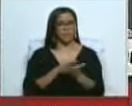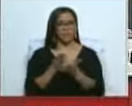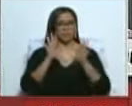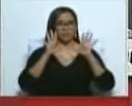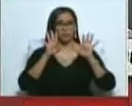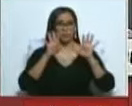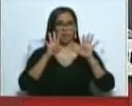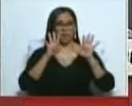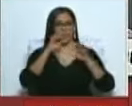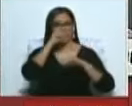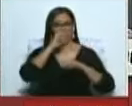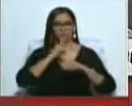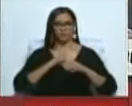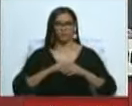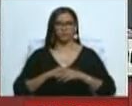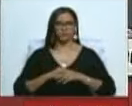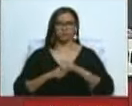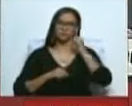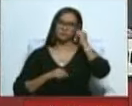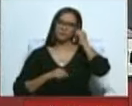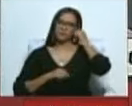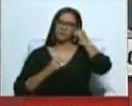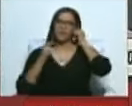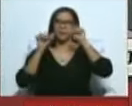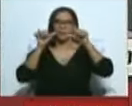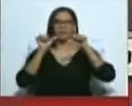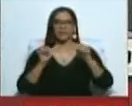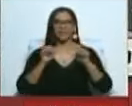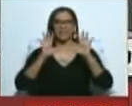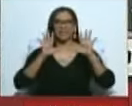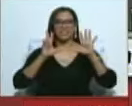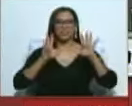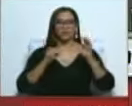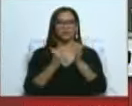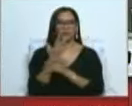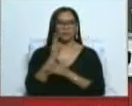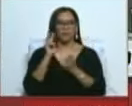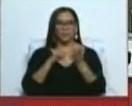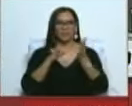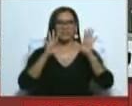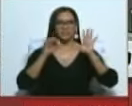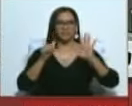9 años. Mire, presidente, la primera cartelera fue el 18 de mayo del